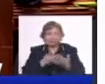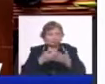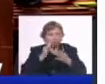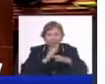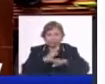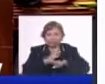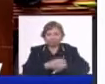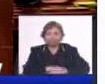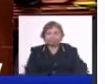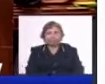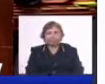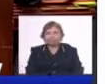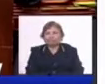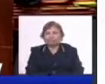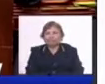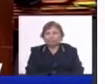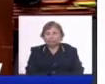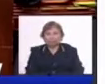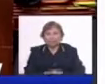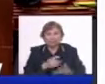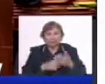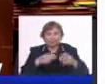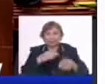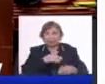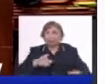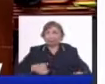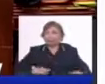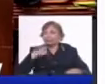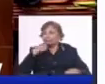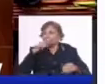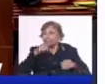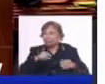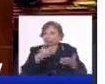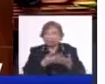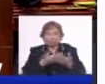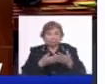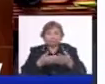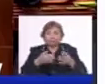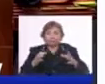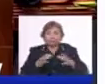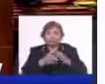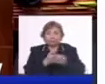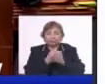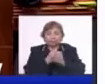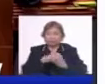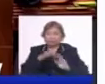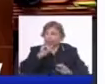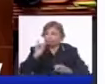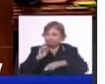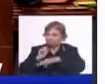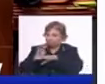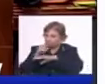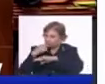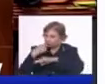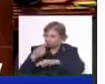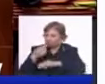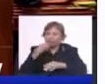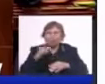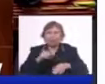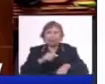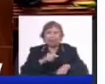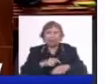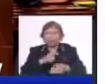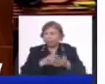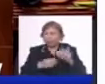pasarán. Señor presidente, acá quiero dejarles también un mensaje a los colegas de la izquierda. En el momento en que